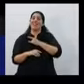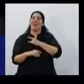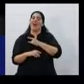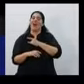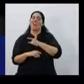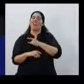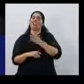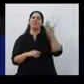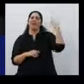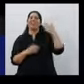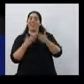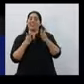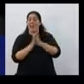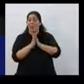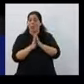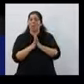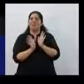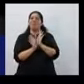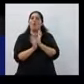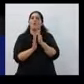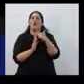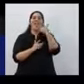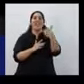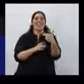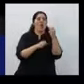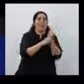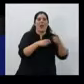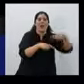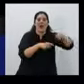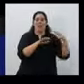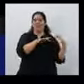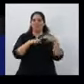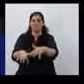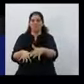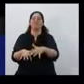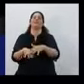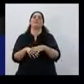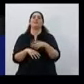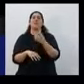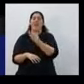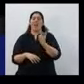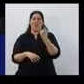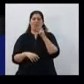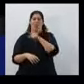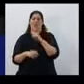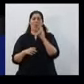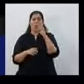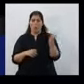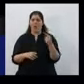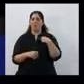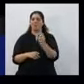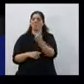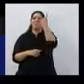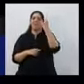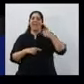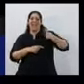el día que fueron gratuitas se llenaron de hijos de trabajadores tenemos al rector de buenos aires- primera